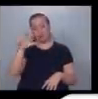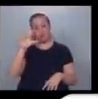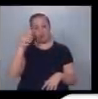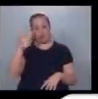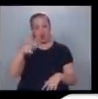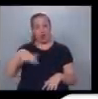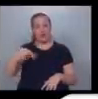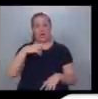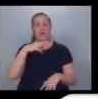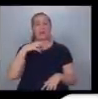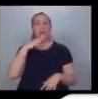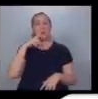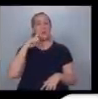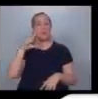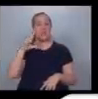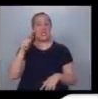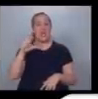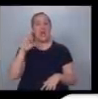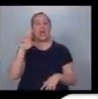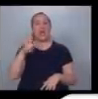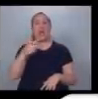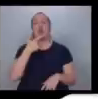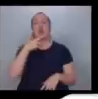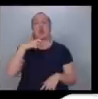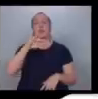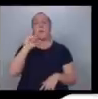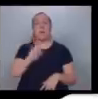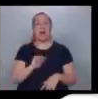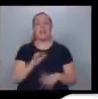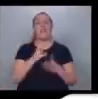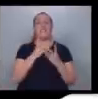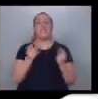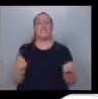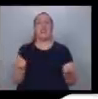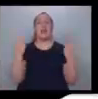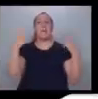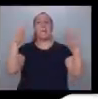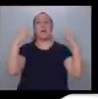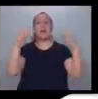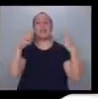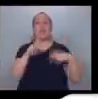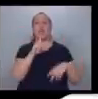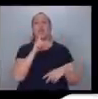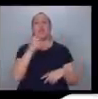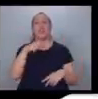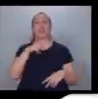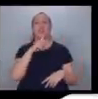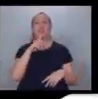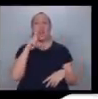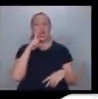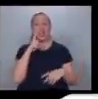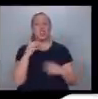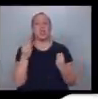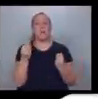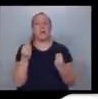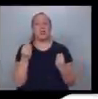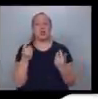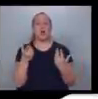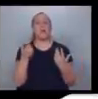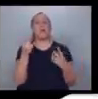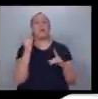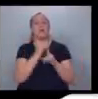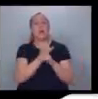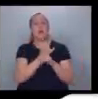Carlos Paz. Habían ido a hacer una excursión a Tanti, estaban volviendo. ¿Y qué fue lo que pasó? Porque muchas veces buscamos las causas del